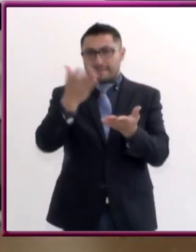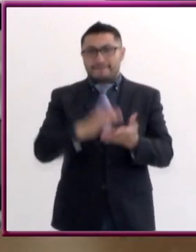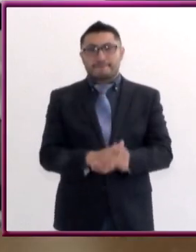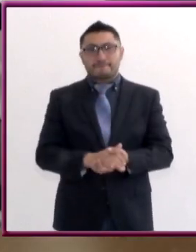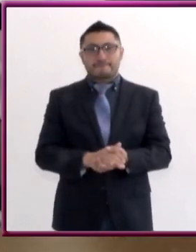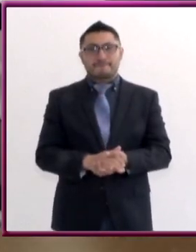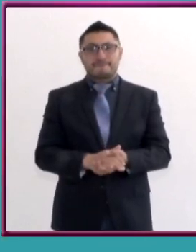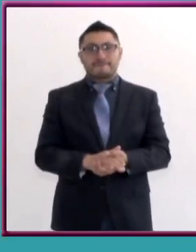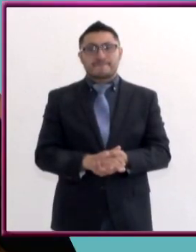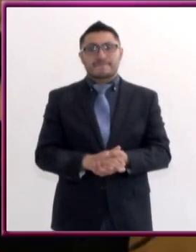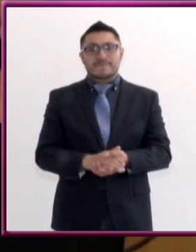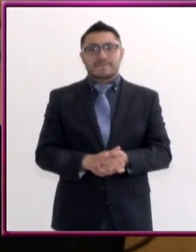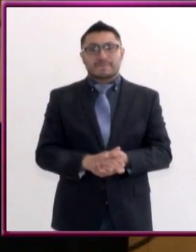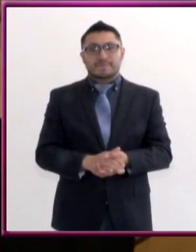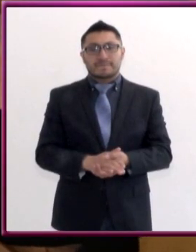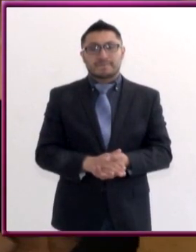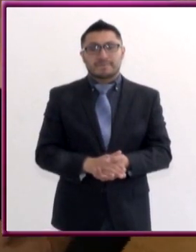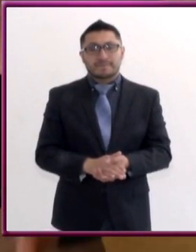gracias.